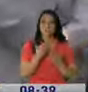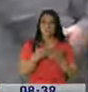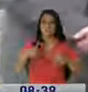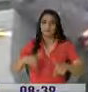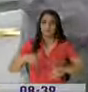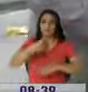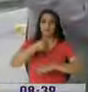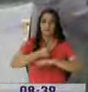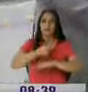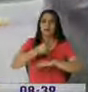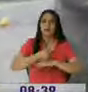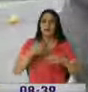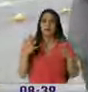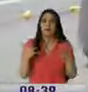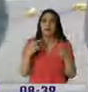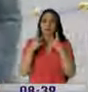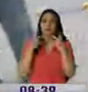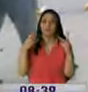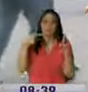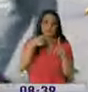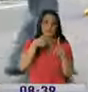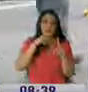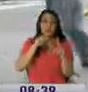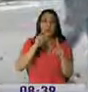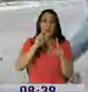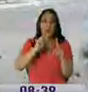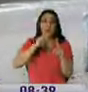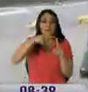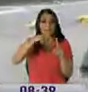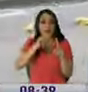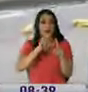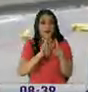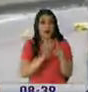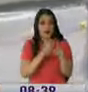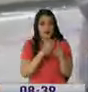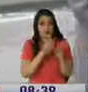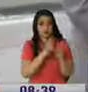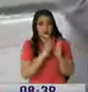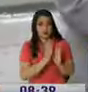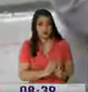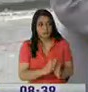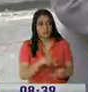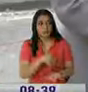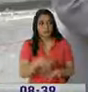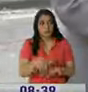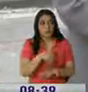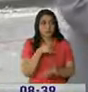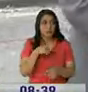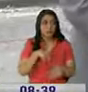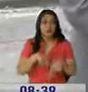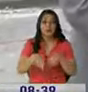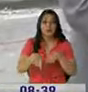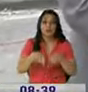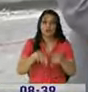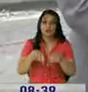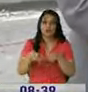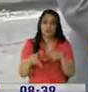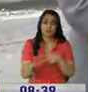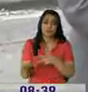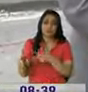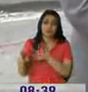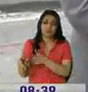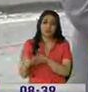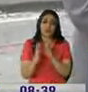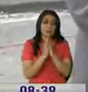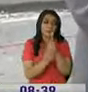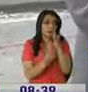EMOB, Juan Pablo Solórzano. Muy buenos días. Esta es la inquietud de los vecinos. Ellos dicen el tráfico vehicular y piden también un nuevo puente. ¿Cuál